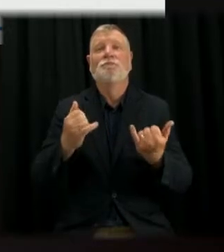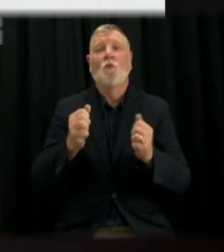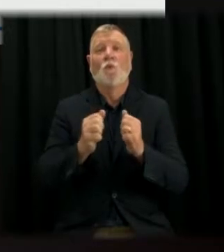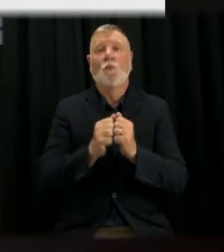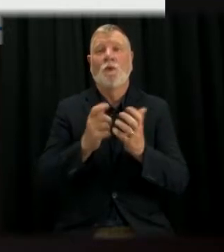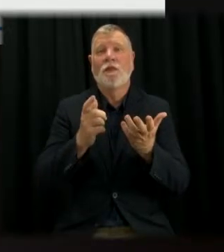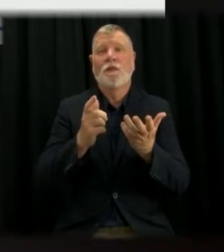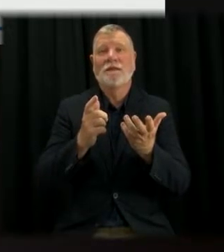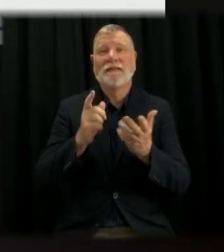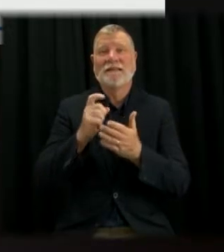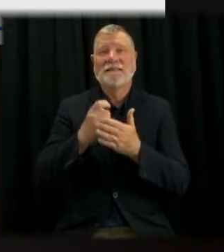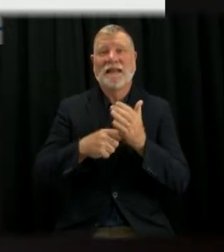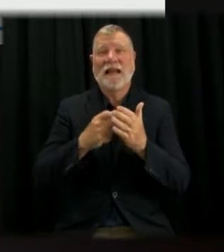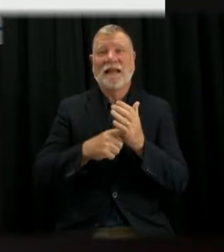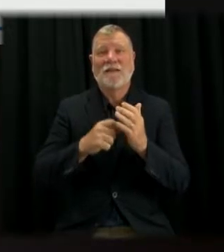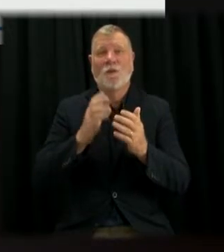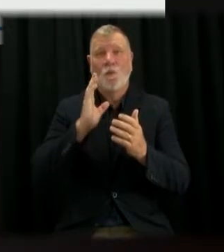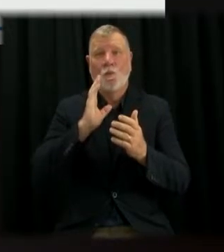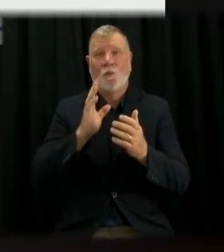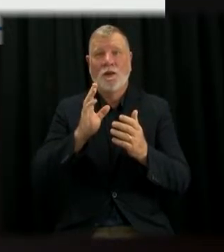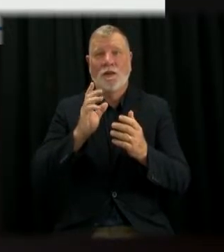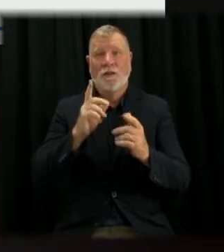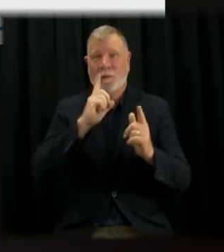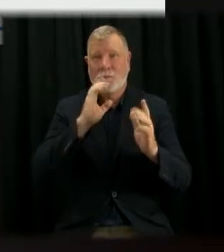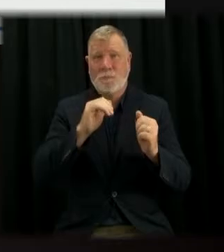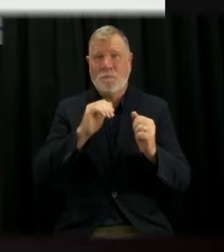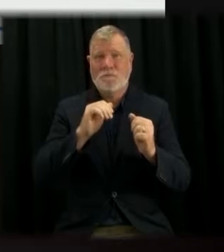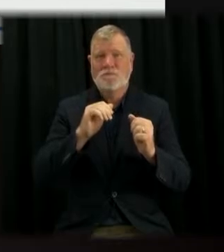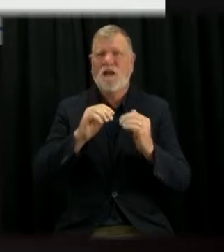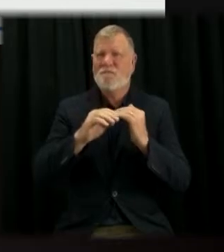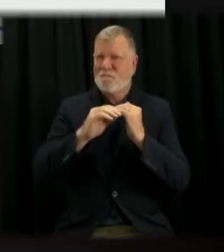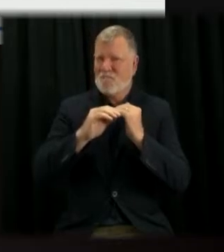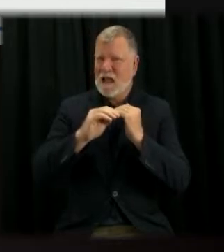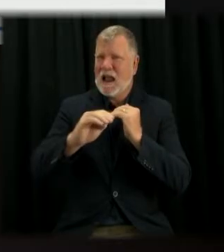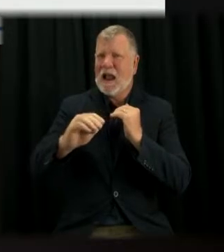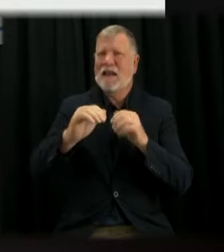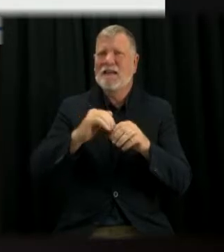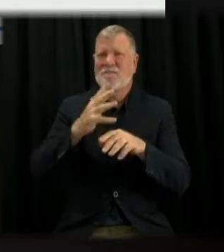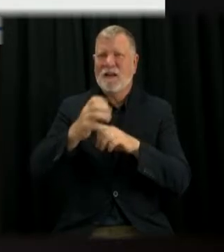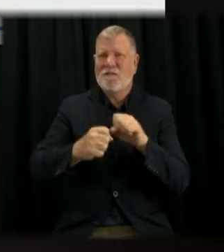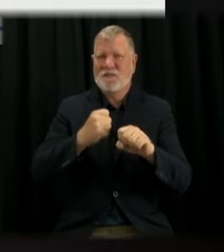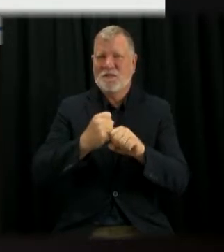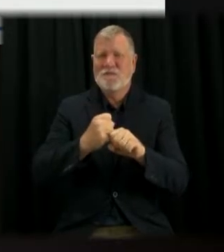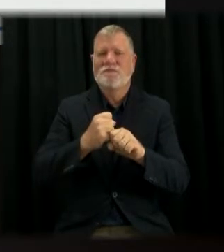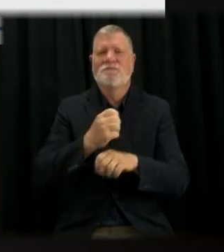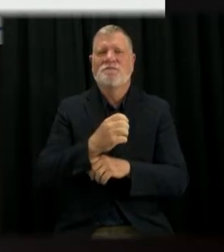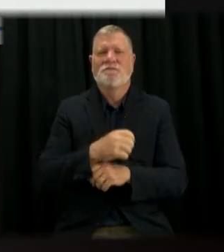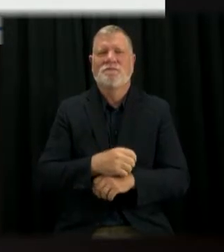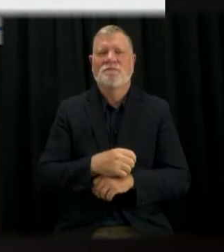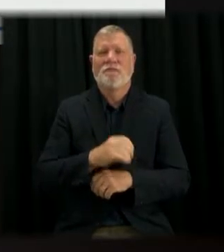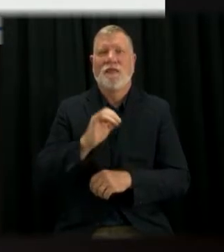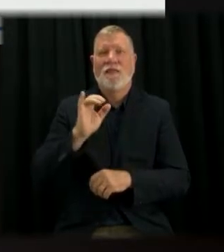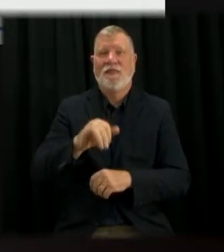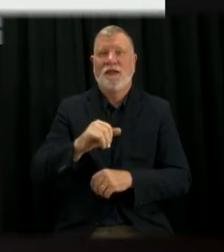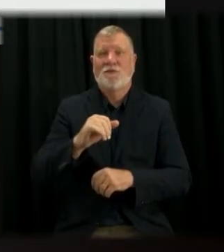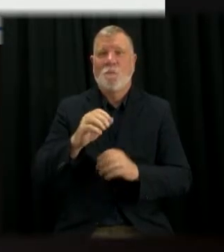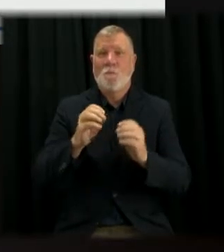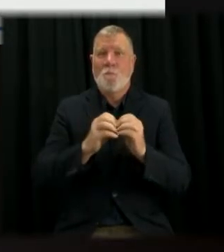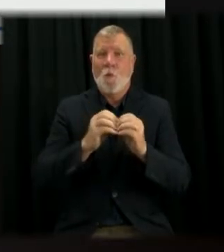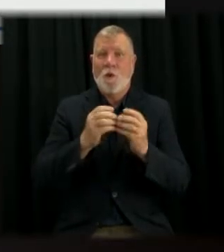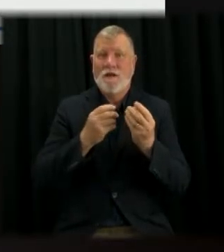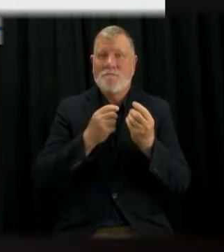En cuanto al plan fiscal, los ingresos de los impuestos de propiedad han estado planos por los próximos